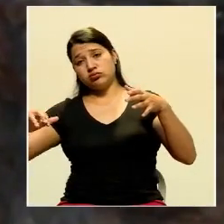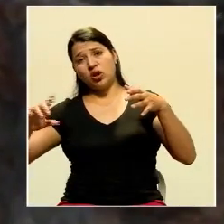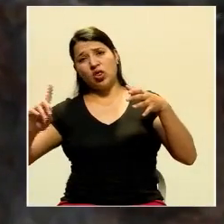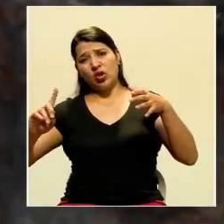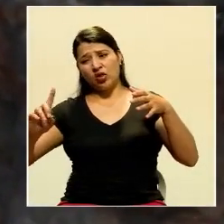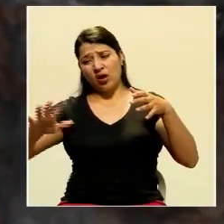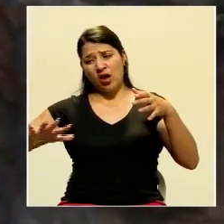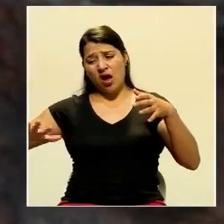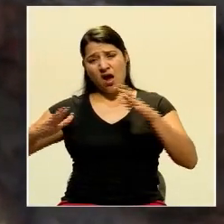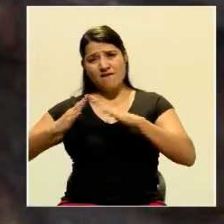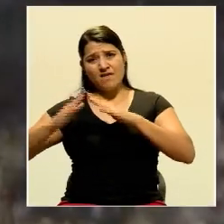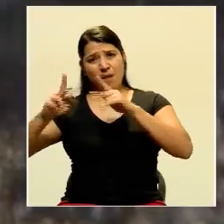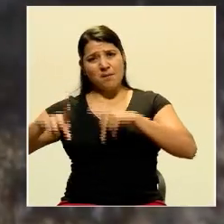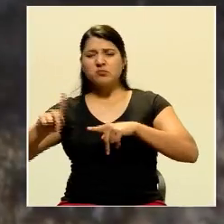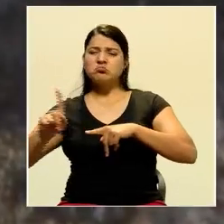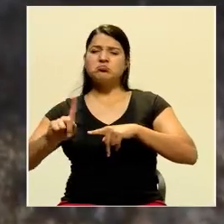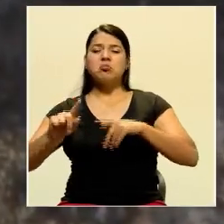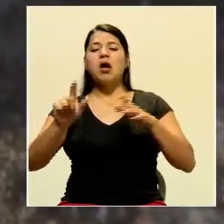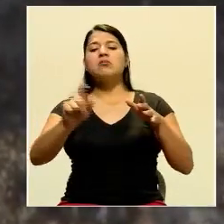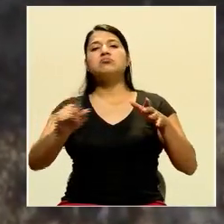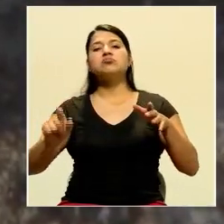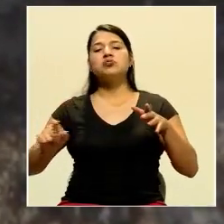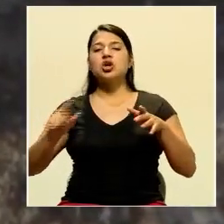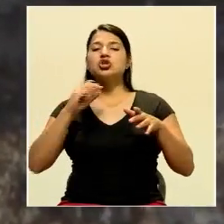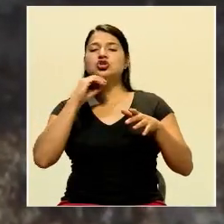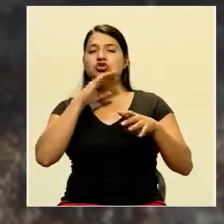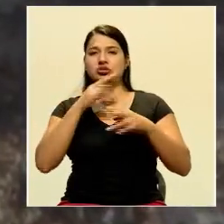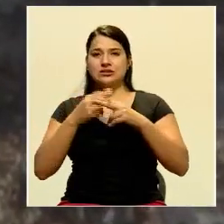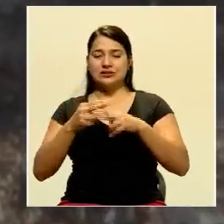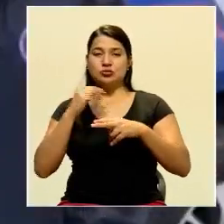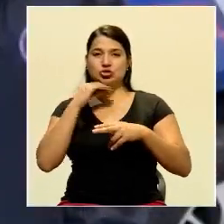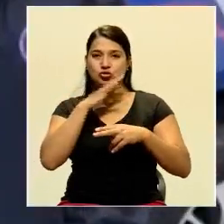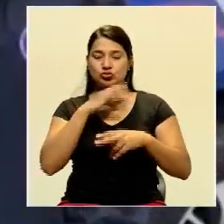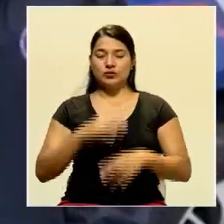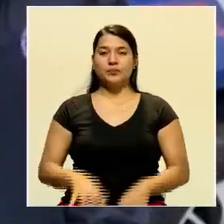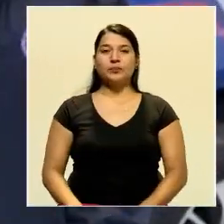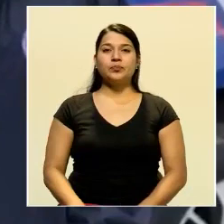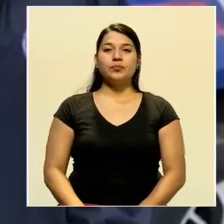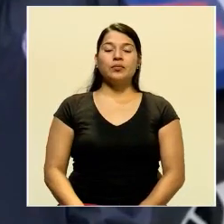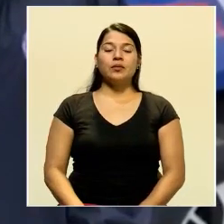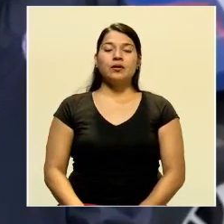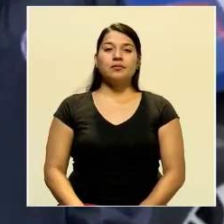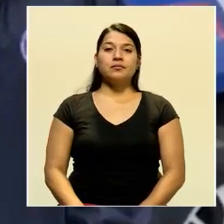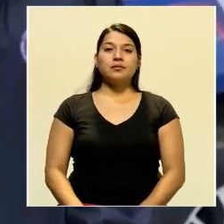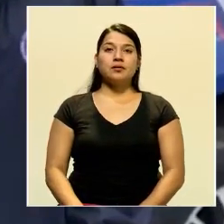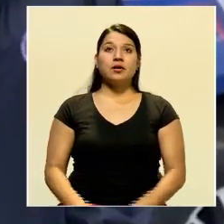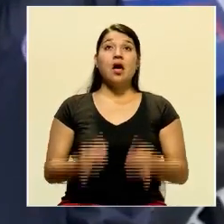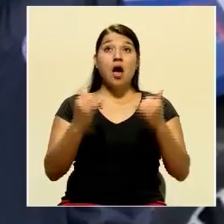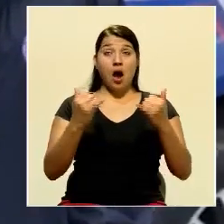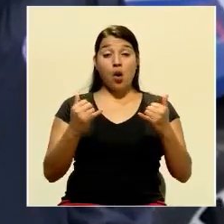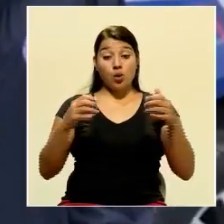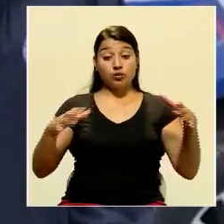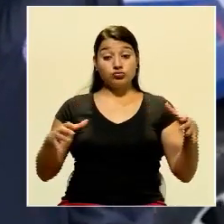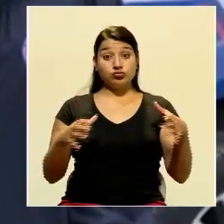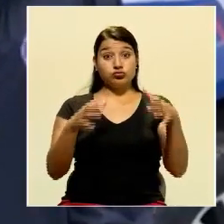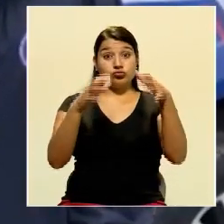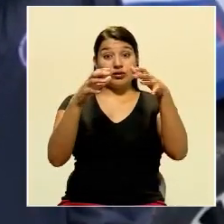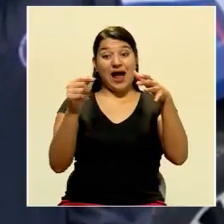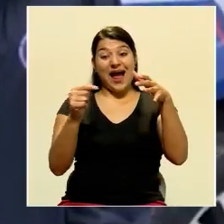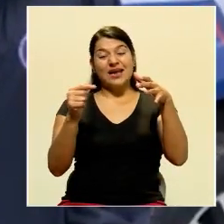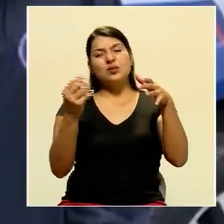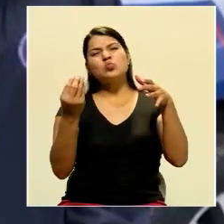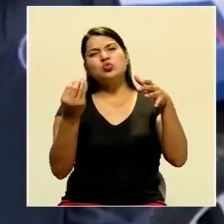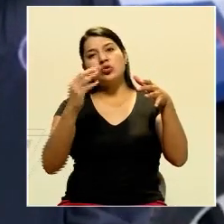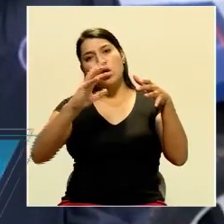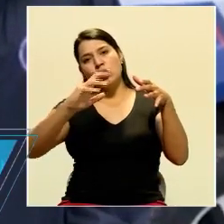decisión de cerrar los senderos El Roble, Puma y Micaela en Prusia. Algunos bloques en la pared vertical que han caído. Todo